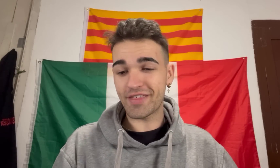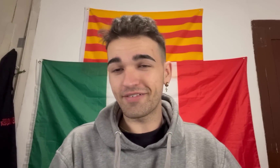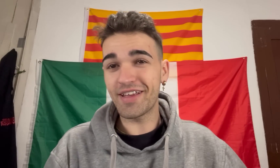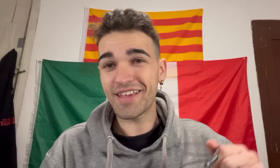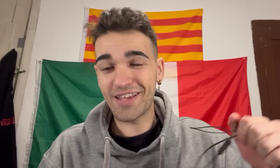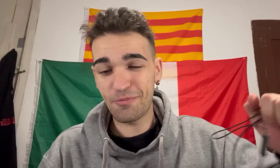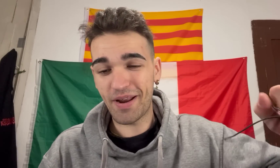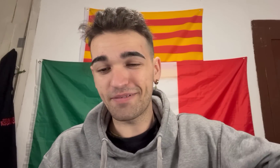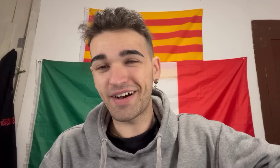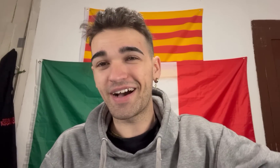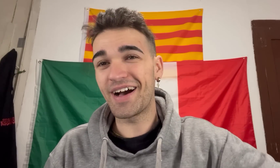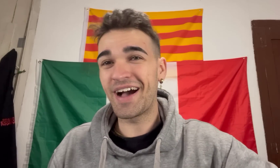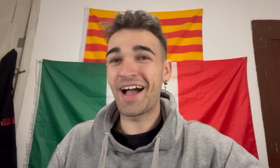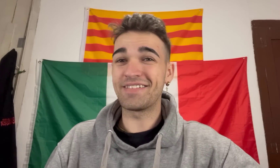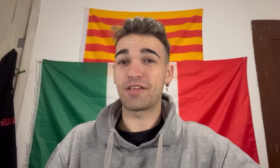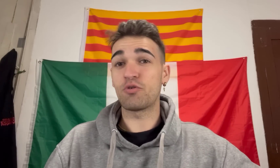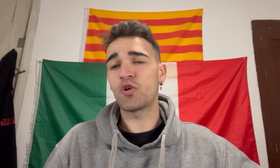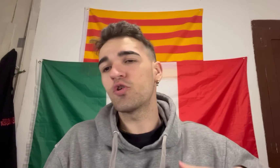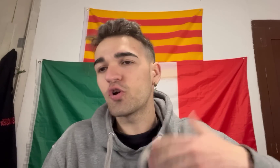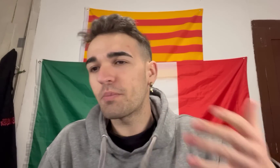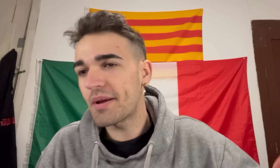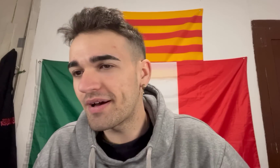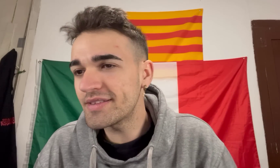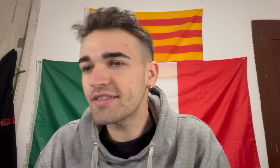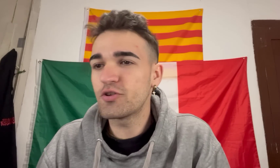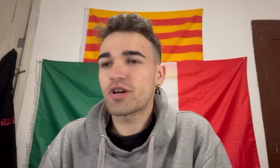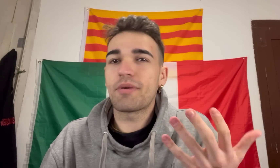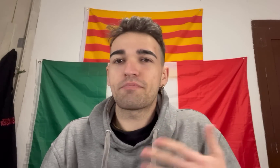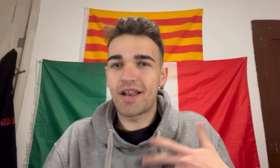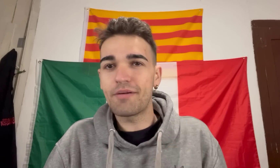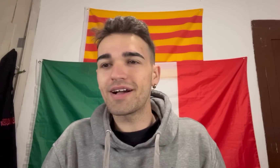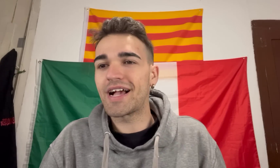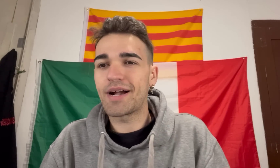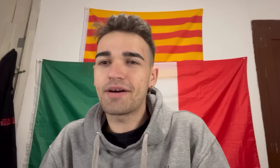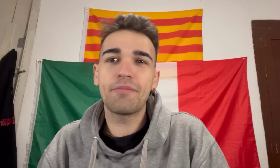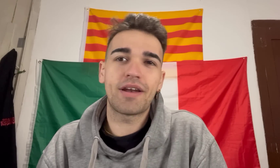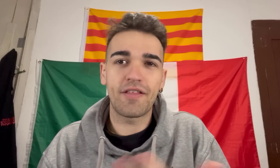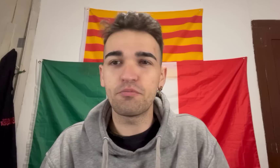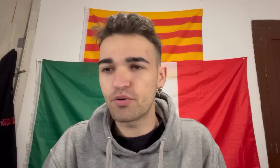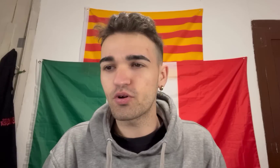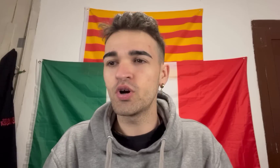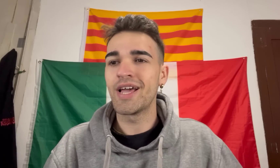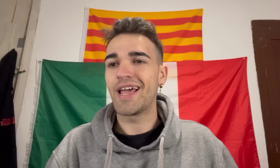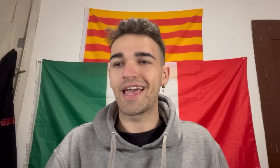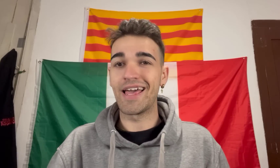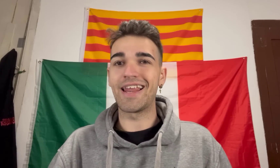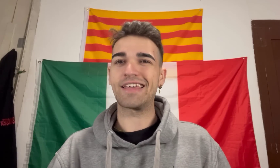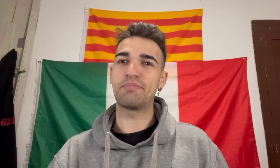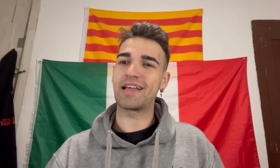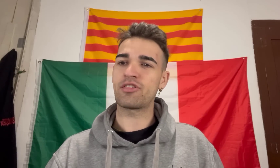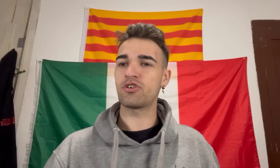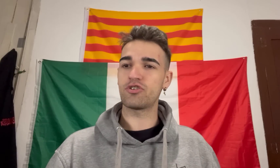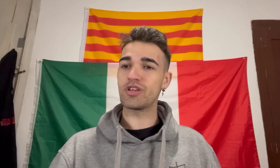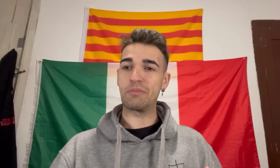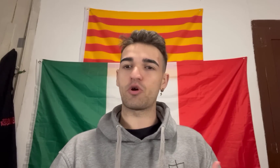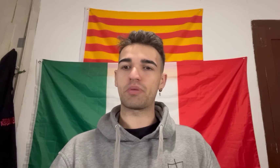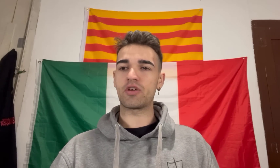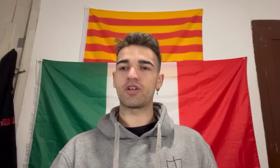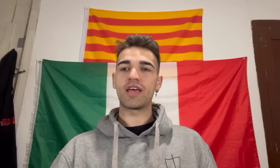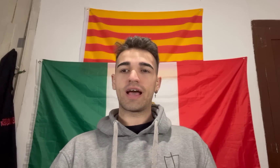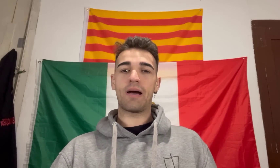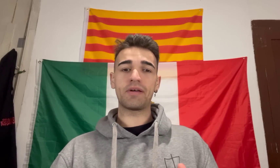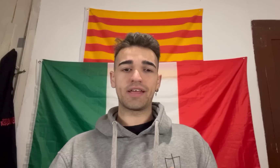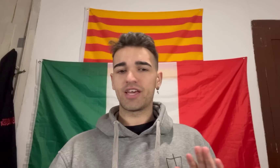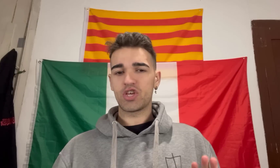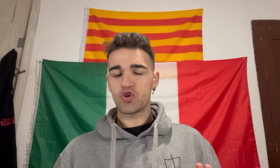Lo llego a saber y lo paraba antes. Bueno, no lo paraba antes, sino que me esperaba a que acabara para dar un poco la explicación, ¿no? Y mi